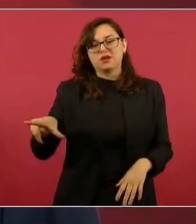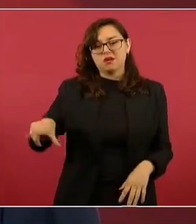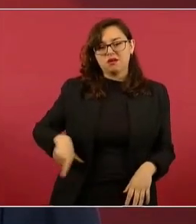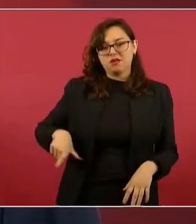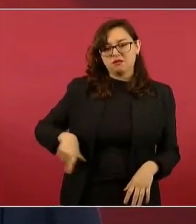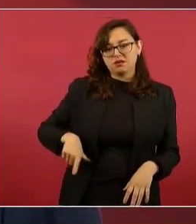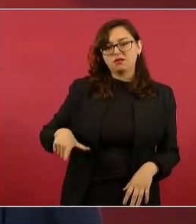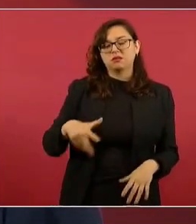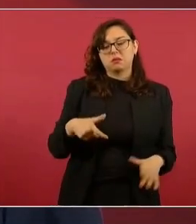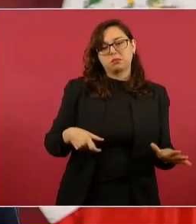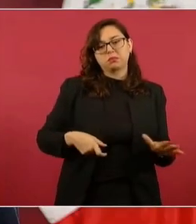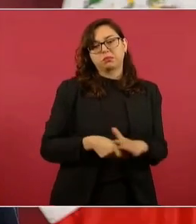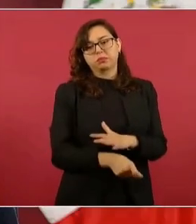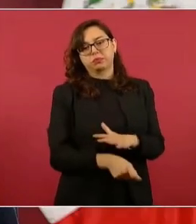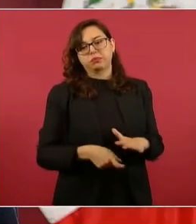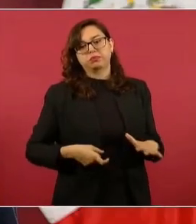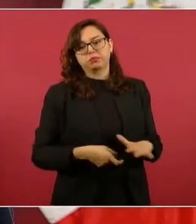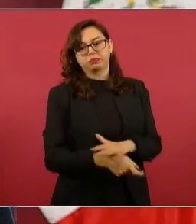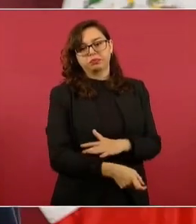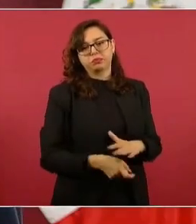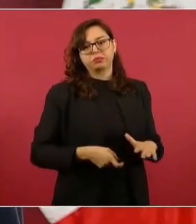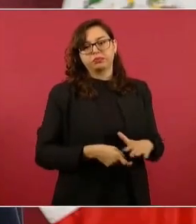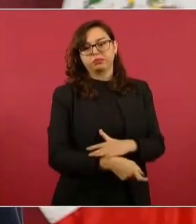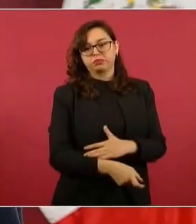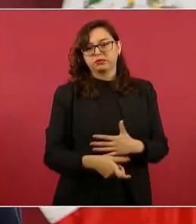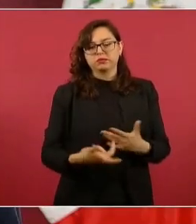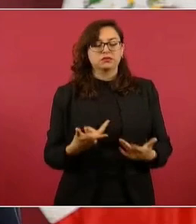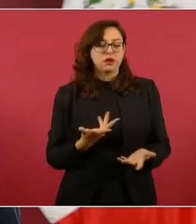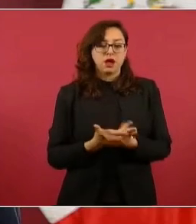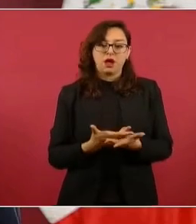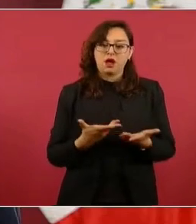porque pero poder que se acerda Y que, no, estoy en